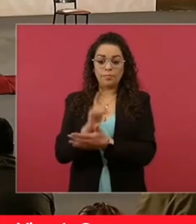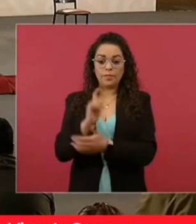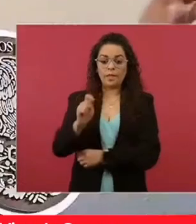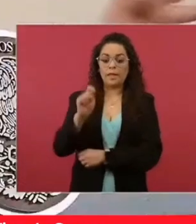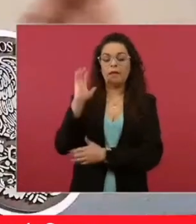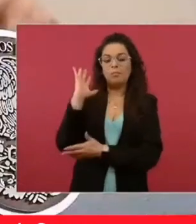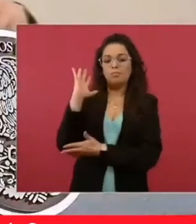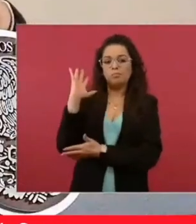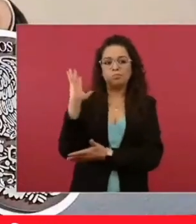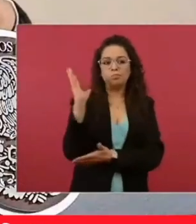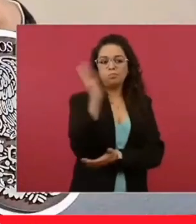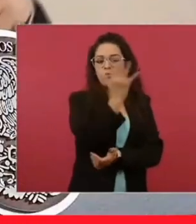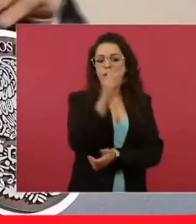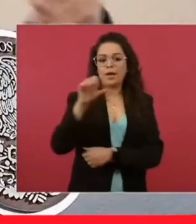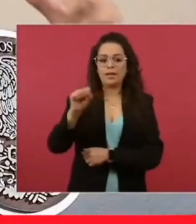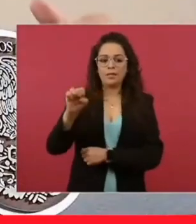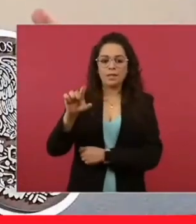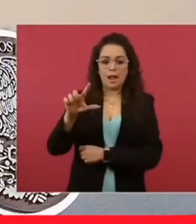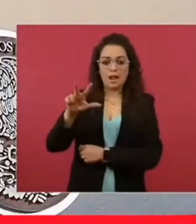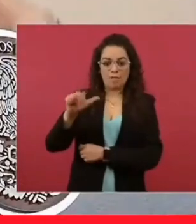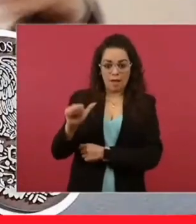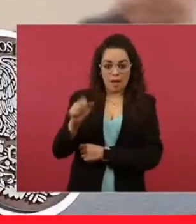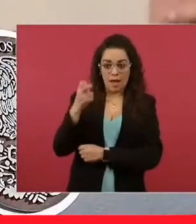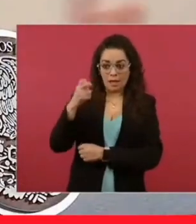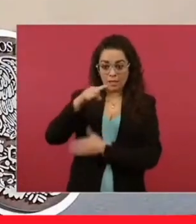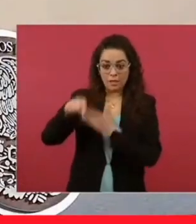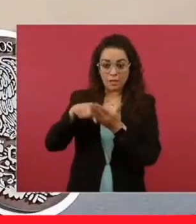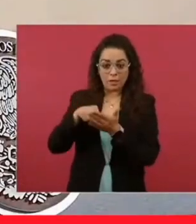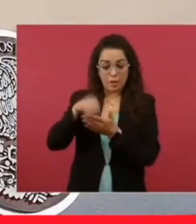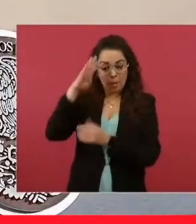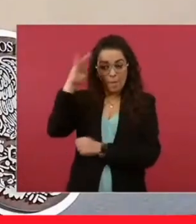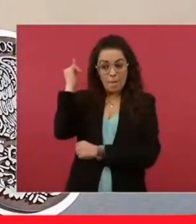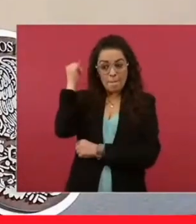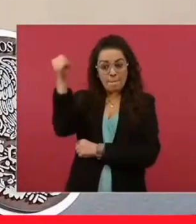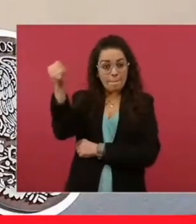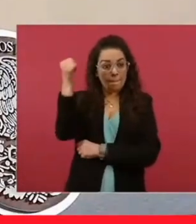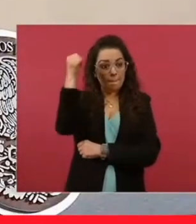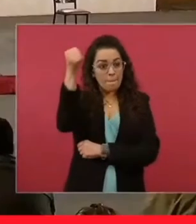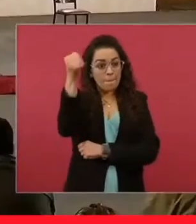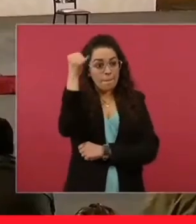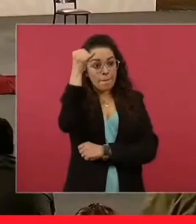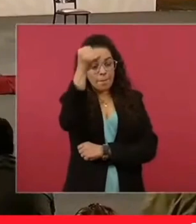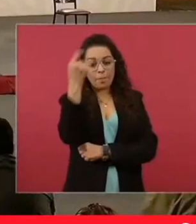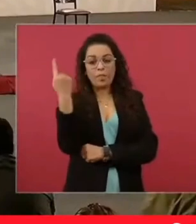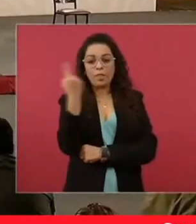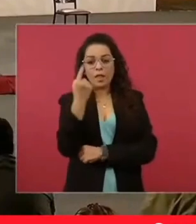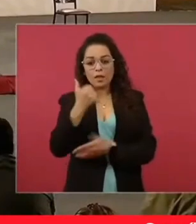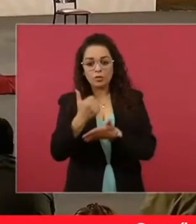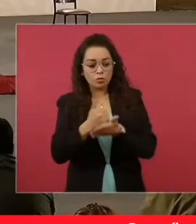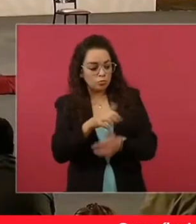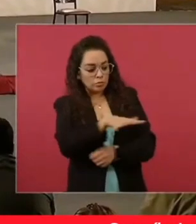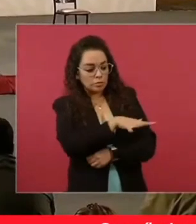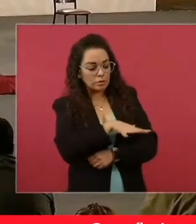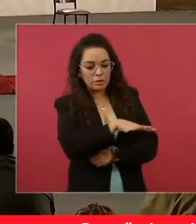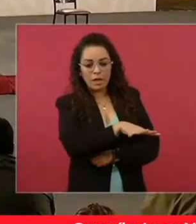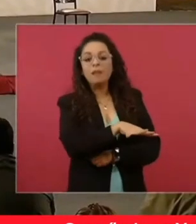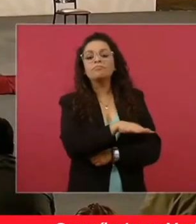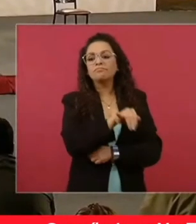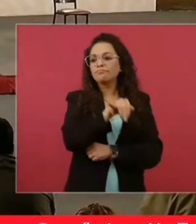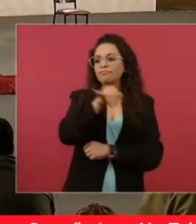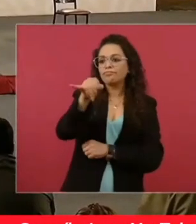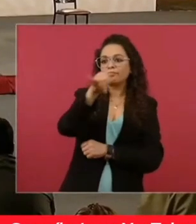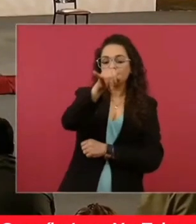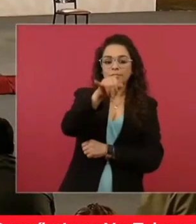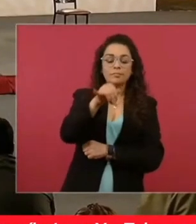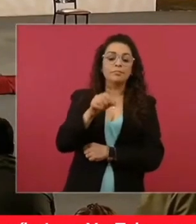Selva que están por decirlo así alejadas de los asentamientos contemporáneos también hay zonas arqueológicas